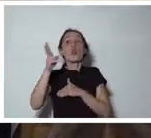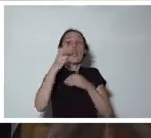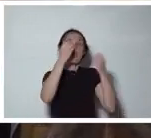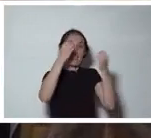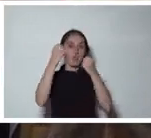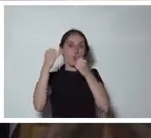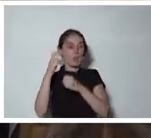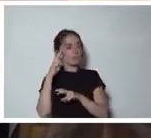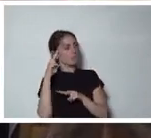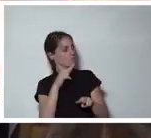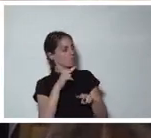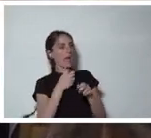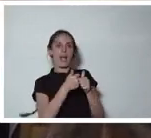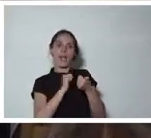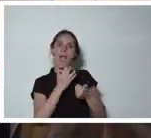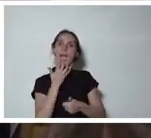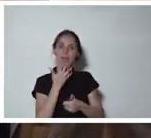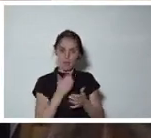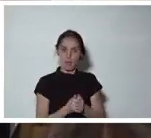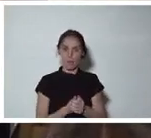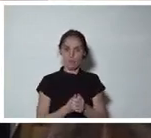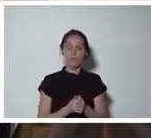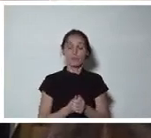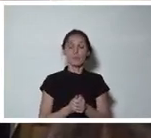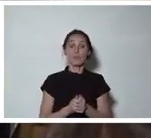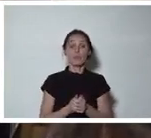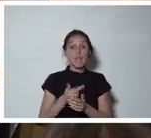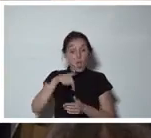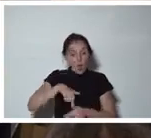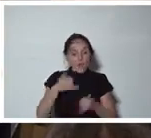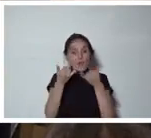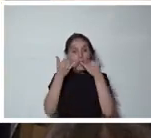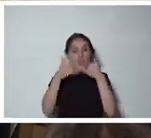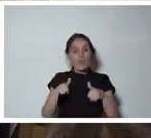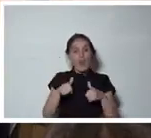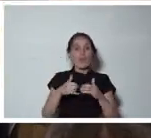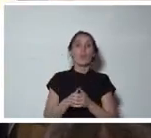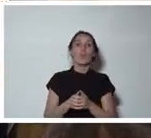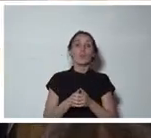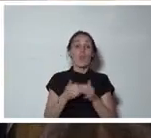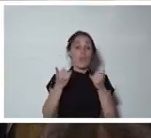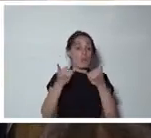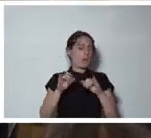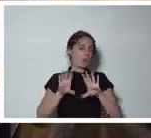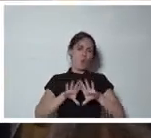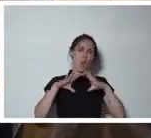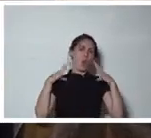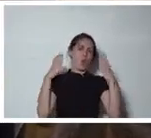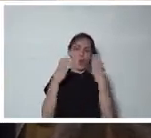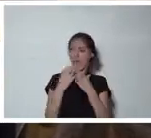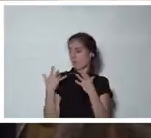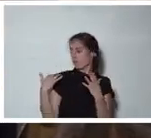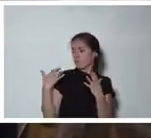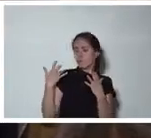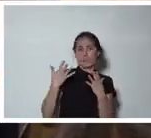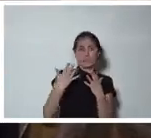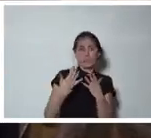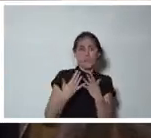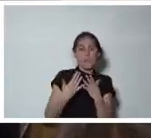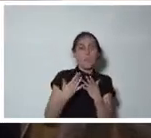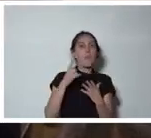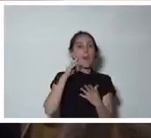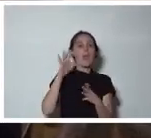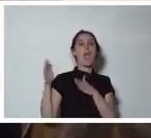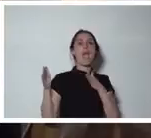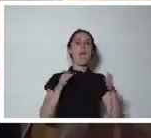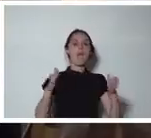instituciones y estamos aquí celebrando que efectivamente estamos viviendo a nivel global no en los últimos años una oleada feminista